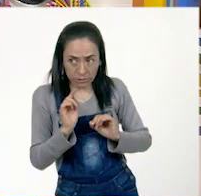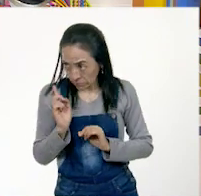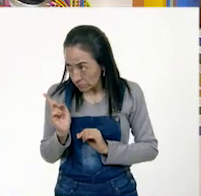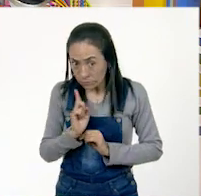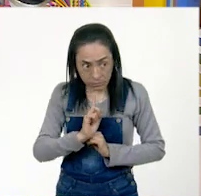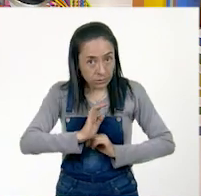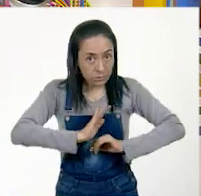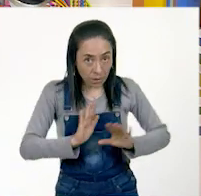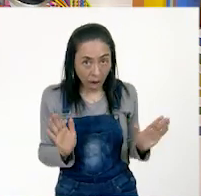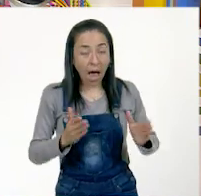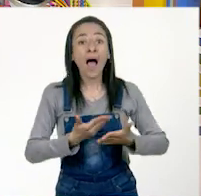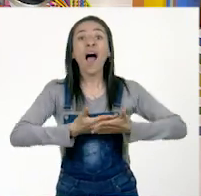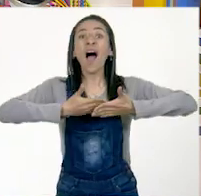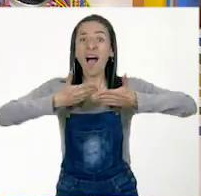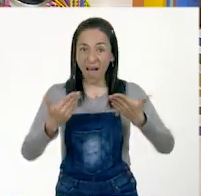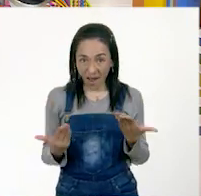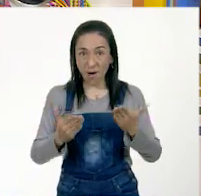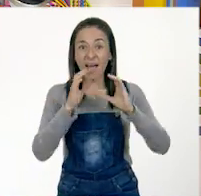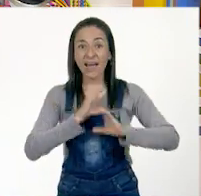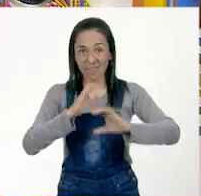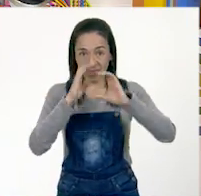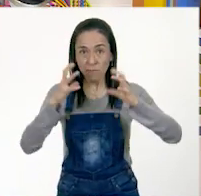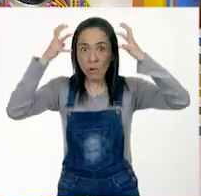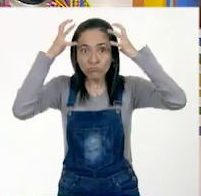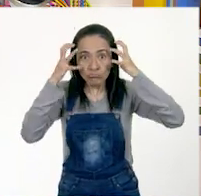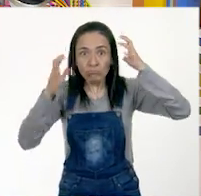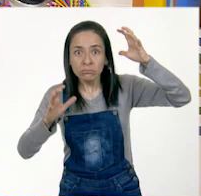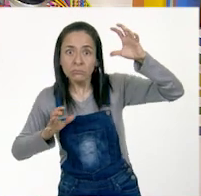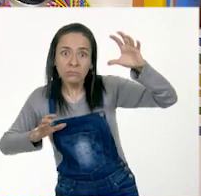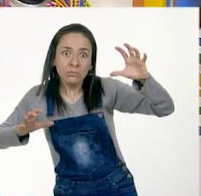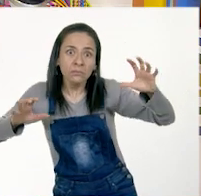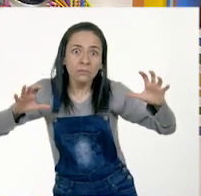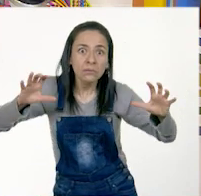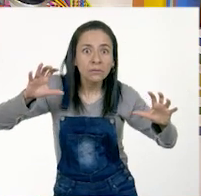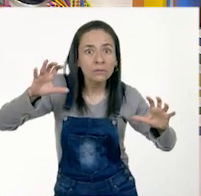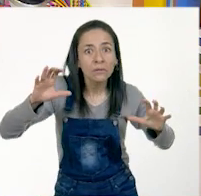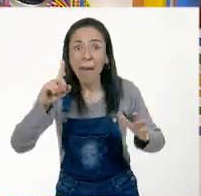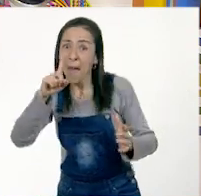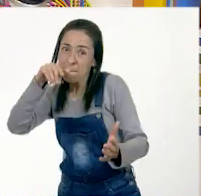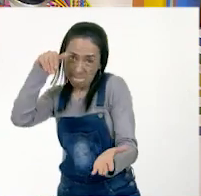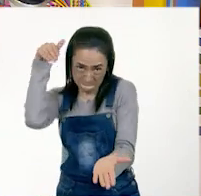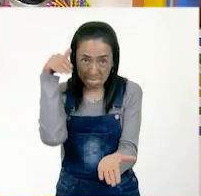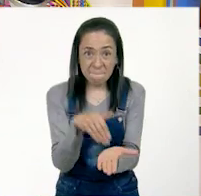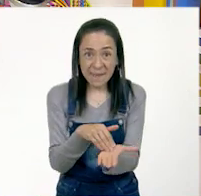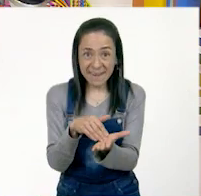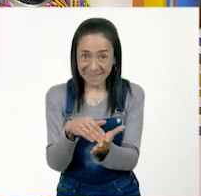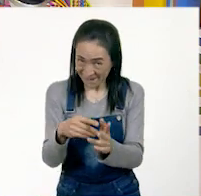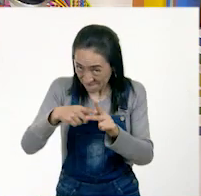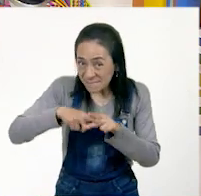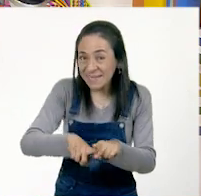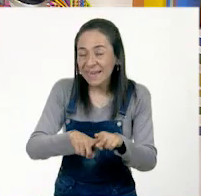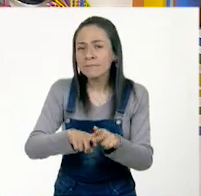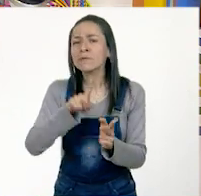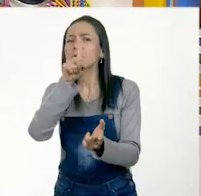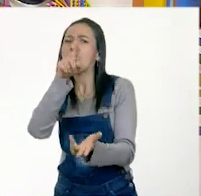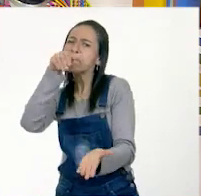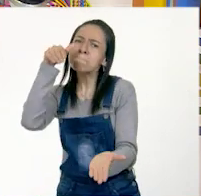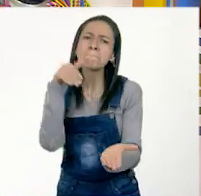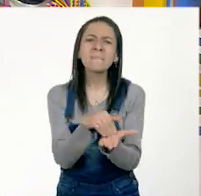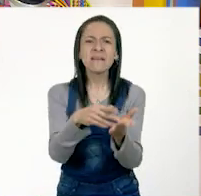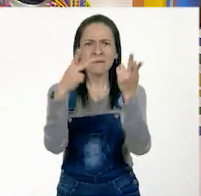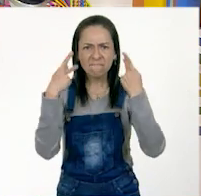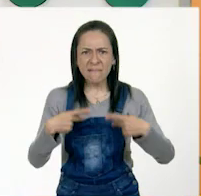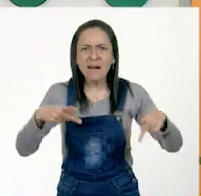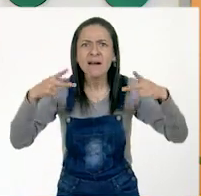entonces lista. Decimos 1000 astronautas. Perfecto. Sí. ¿Listos? Ya. 1000 astronautas